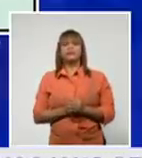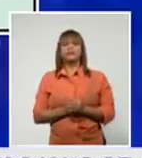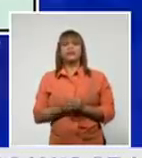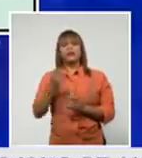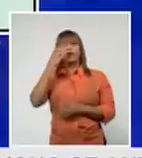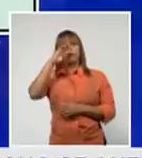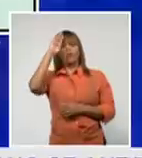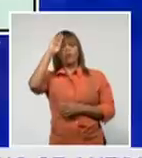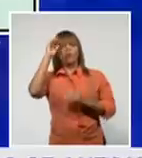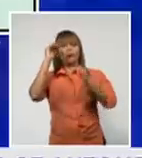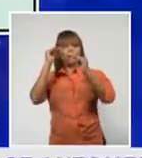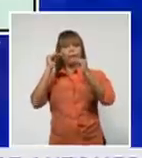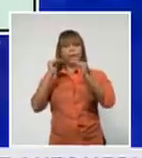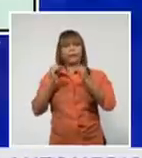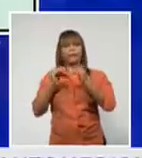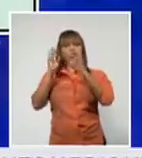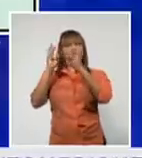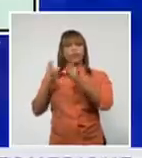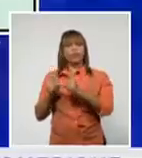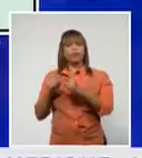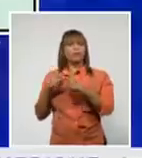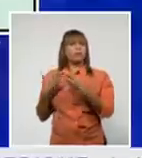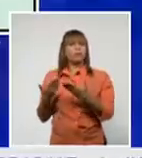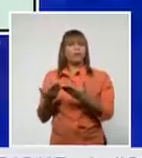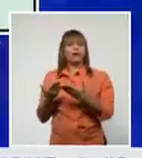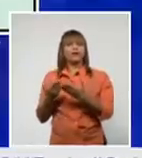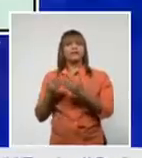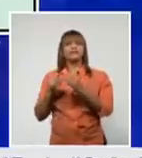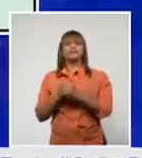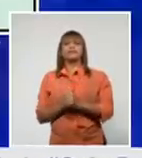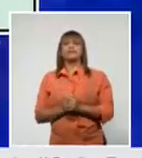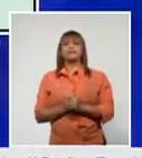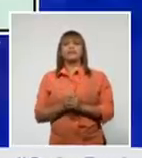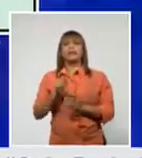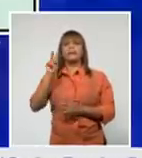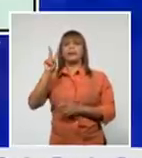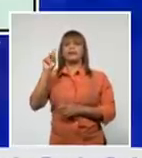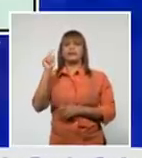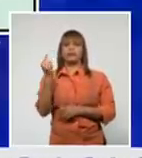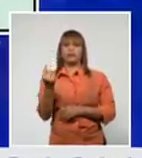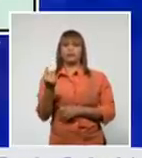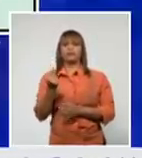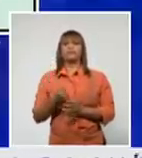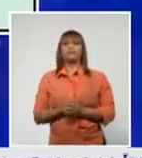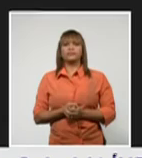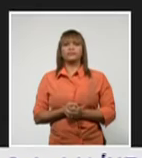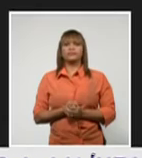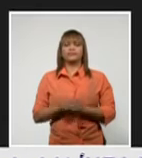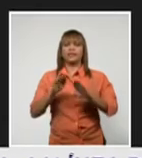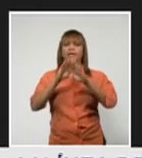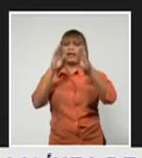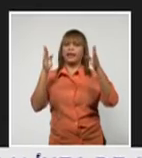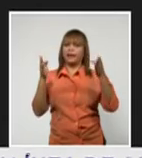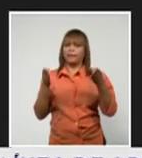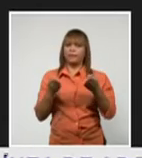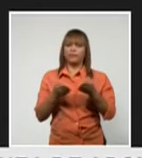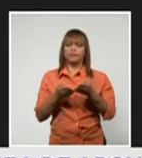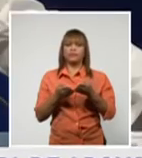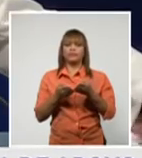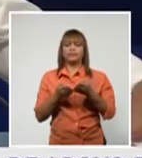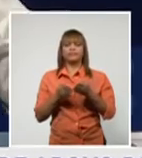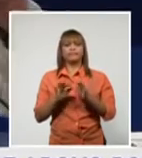ocupa con este número de casos la posición número 21 en el mundo. Bueno, hasta aquí